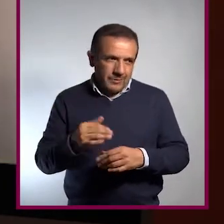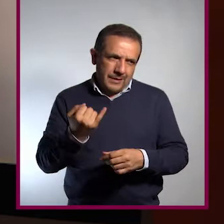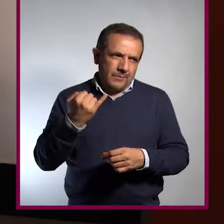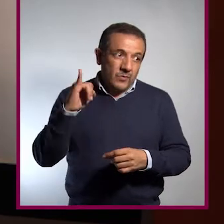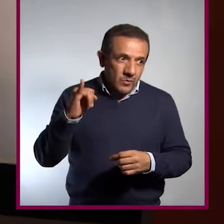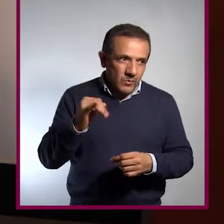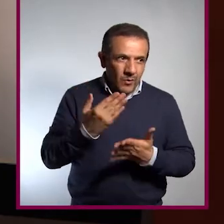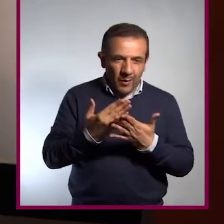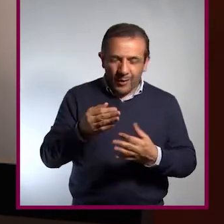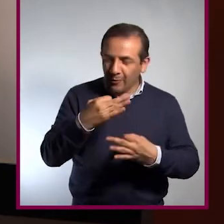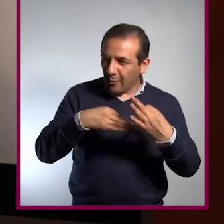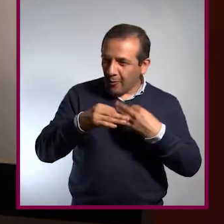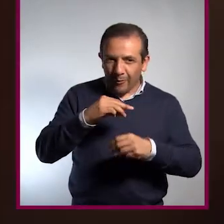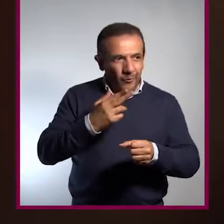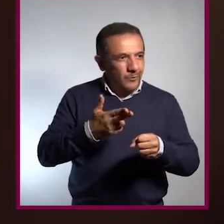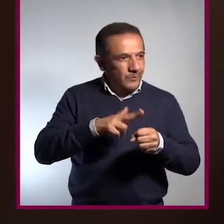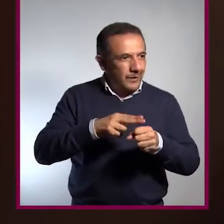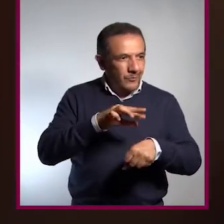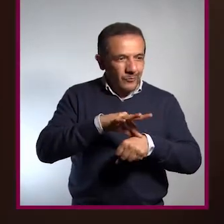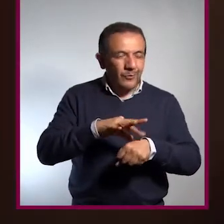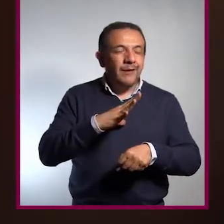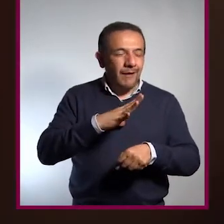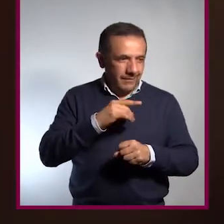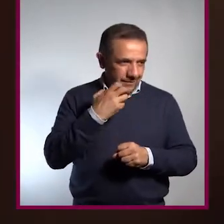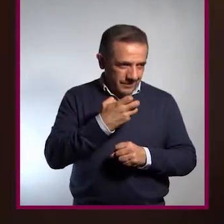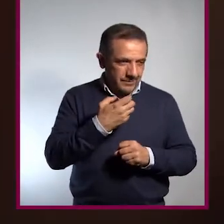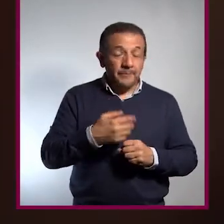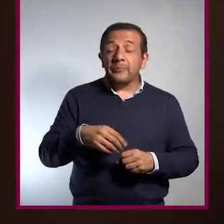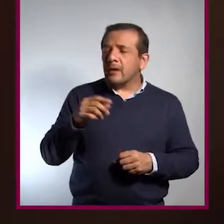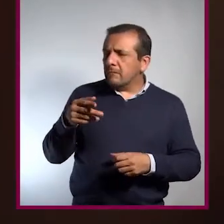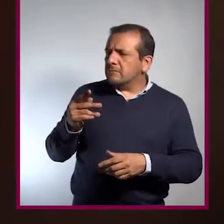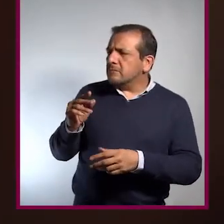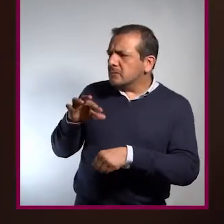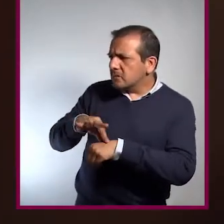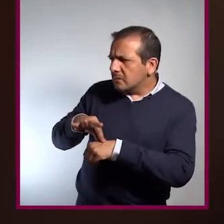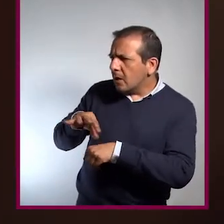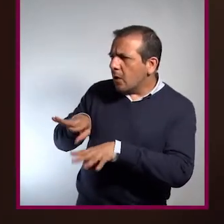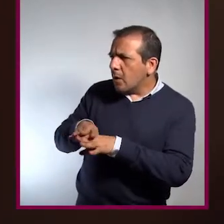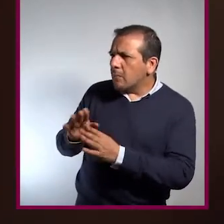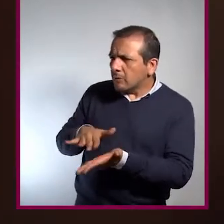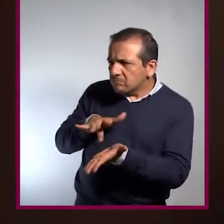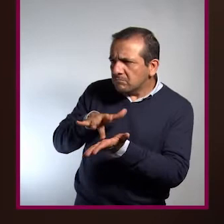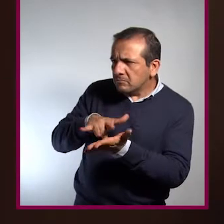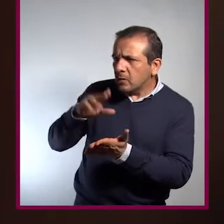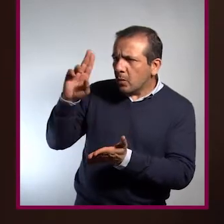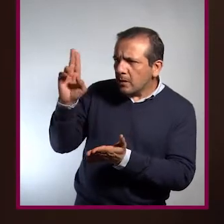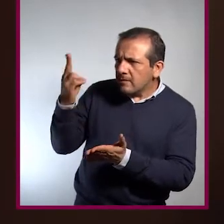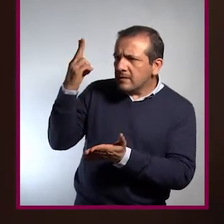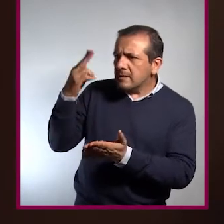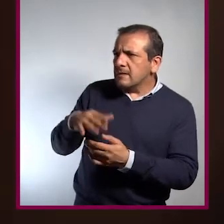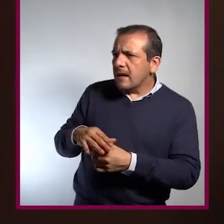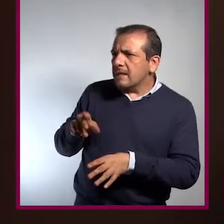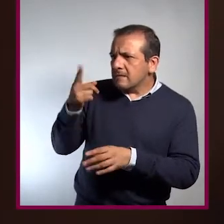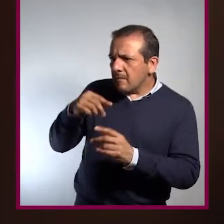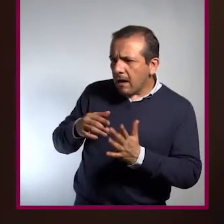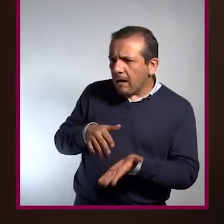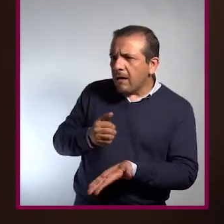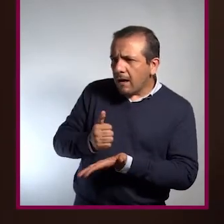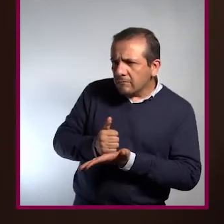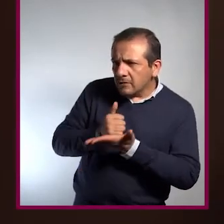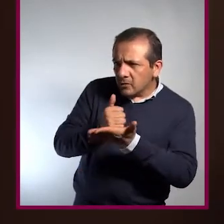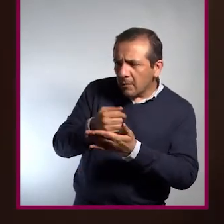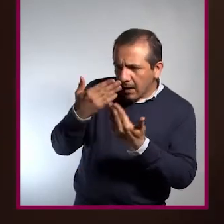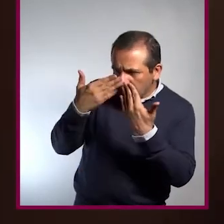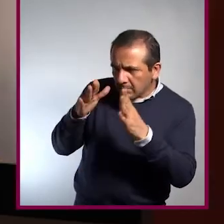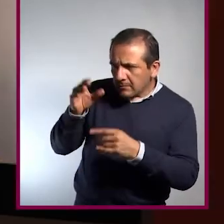impactado la salud de todos en el mundo. Doctora, ¿cuál es la importancia del apoyo a instituciones y universidades en el campo de la investigación